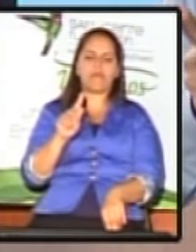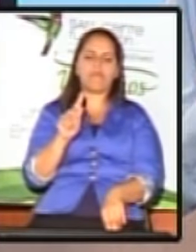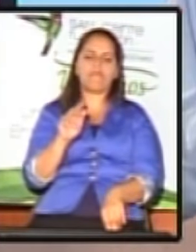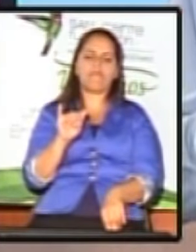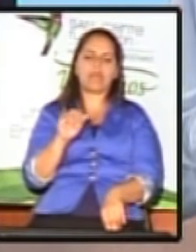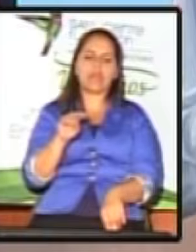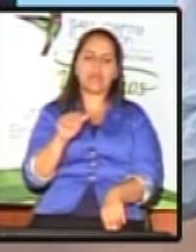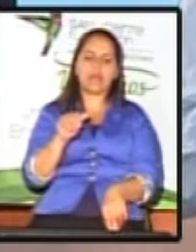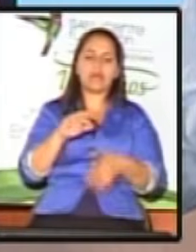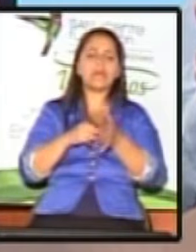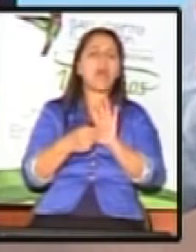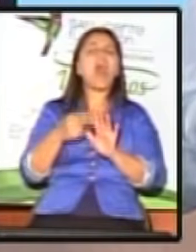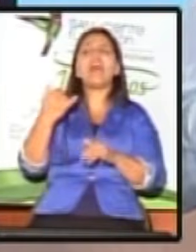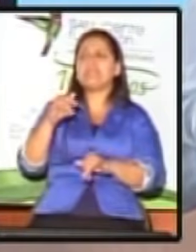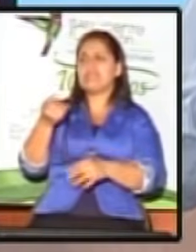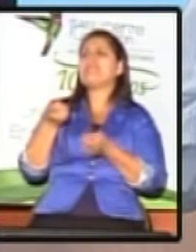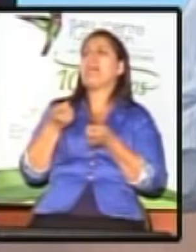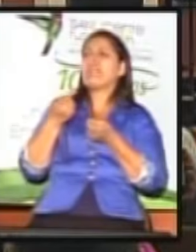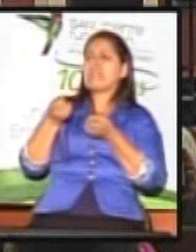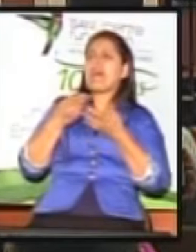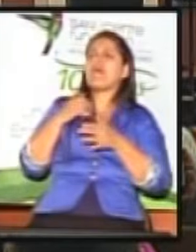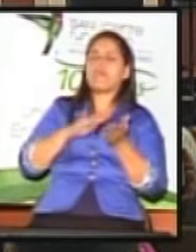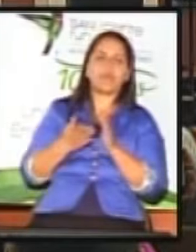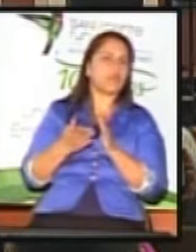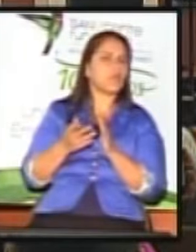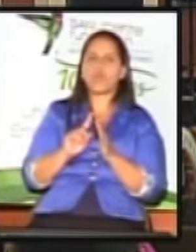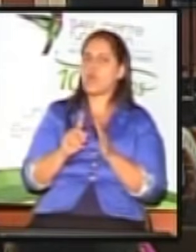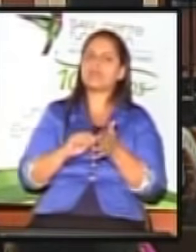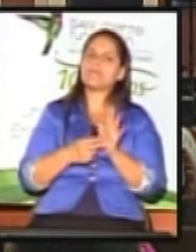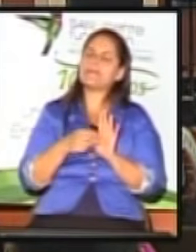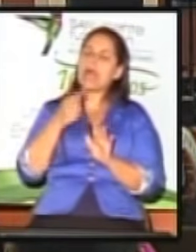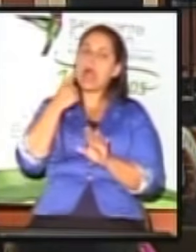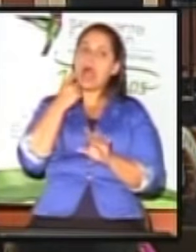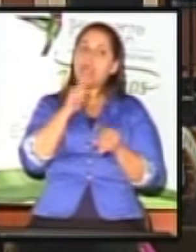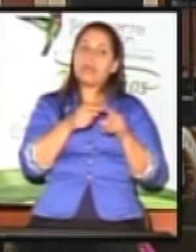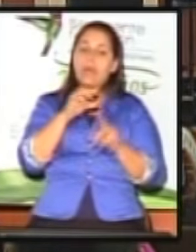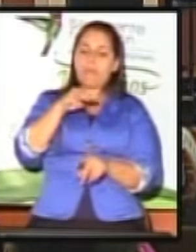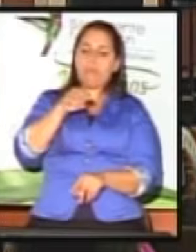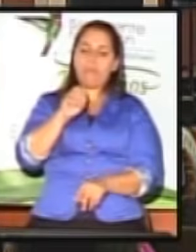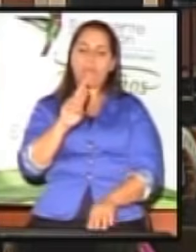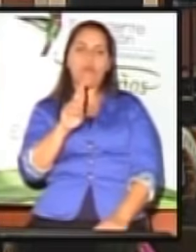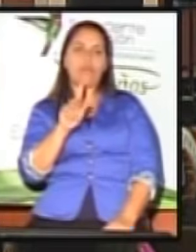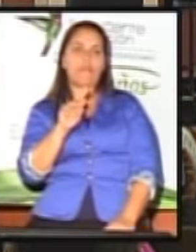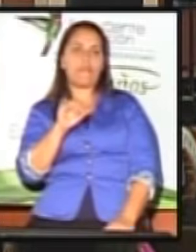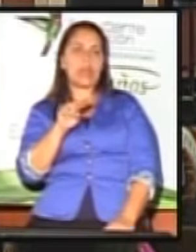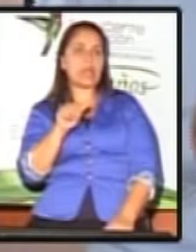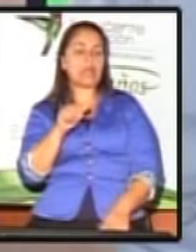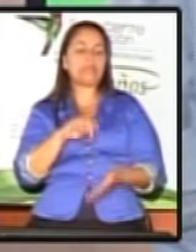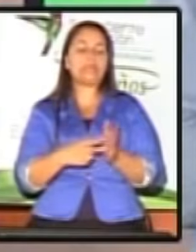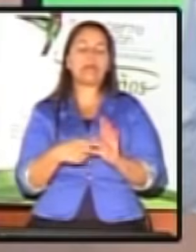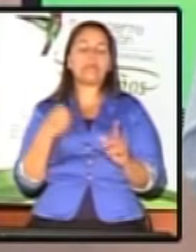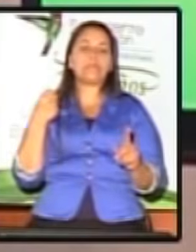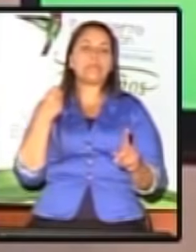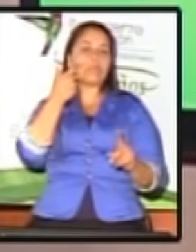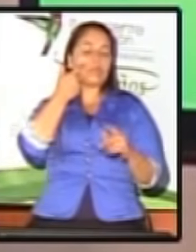un analgésico potente que debe ser usado con cuidado, pero bien usado. Una cosa que les explico a los